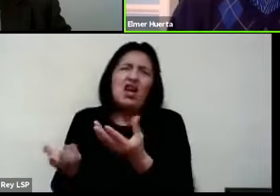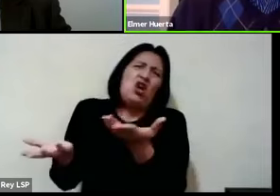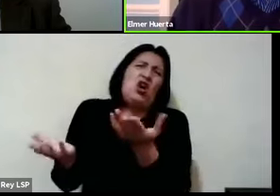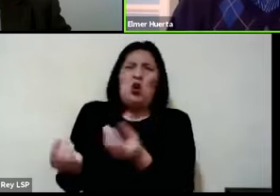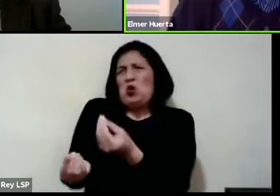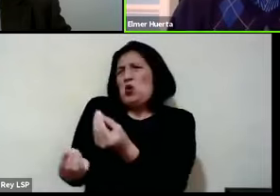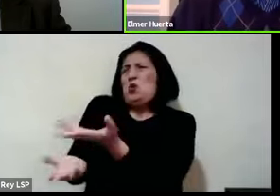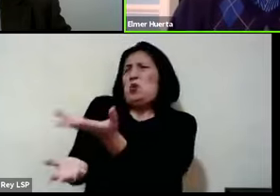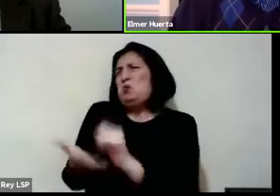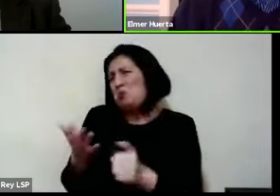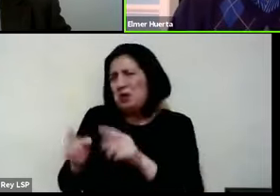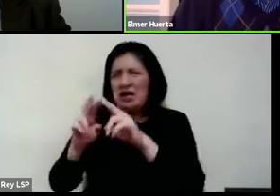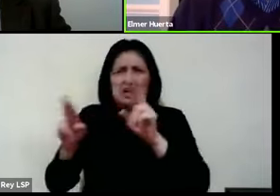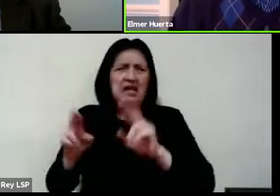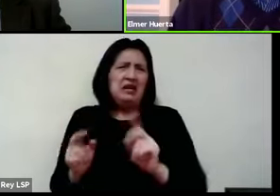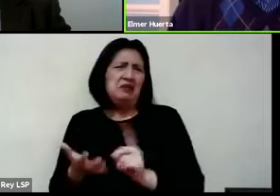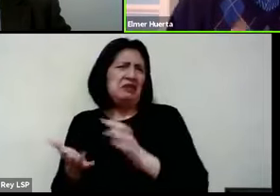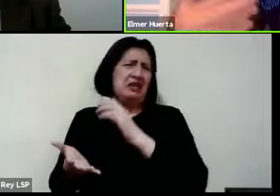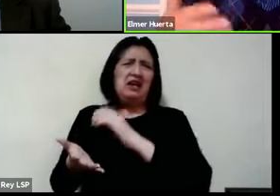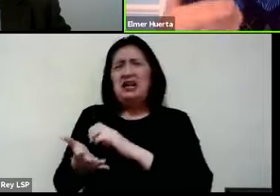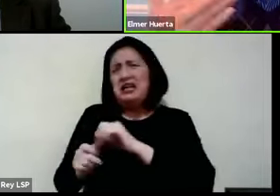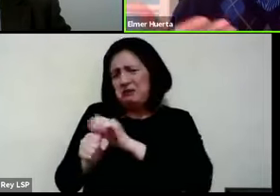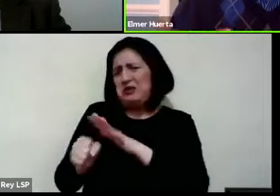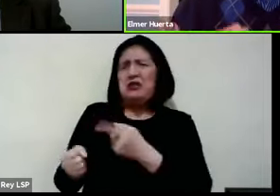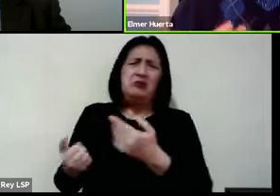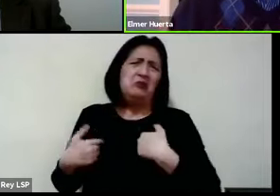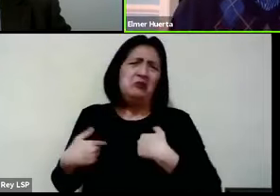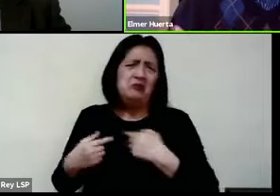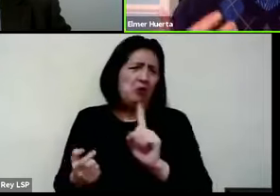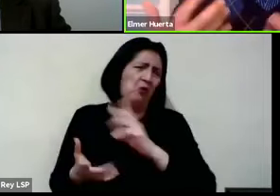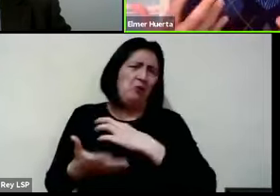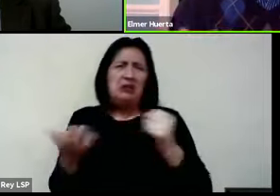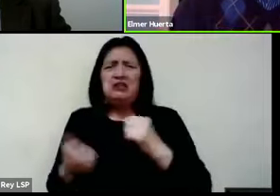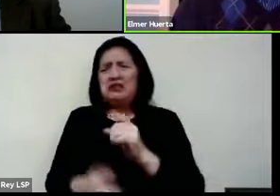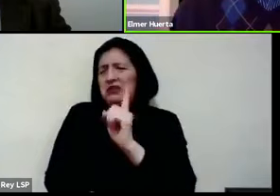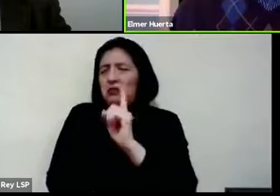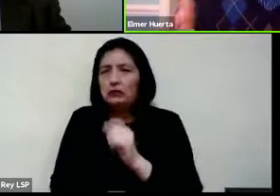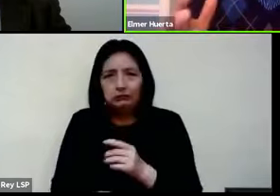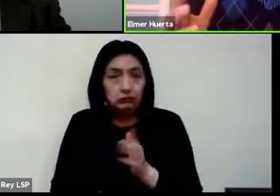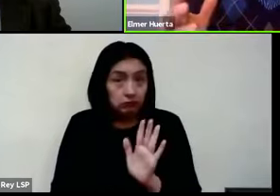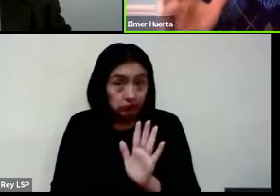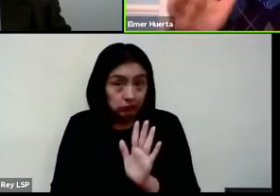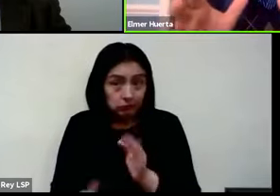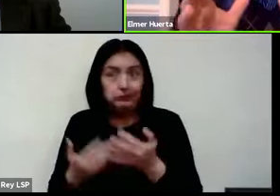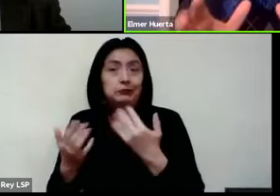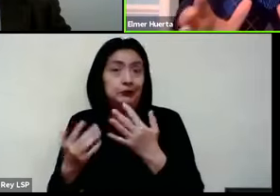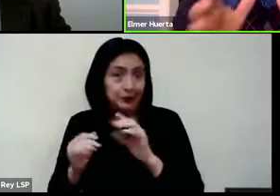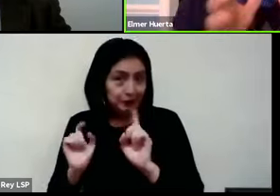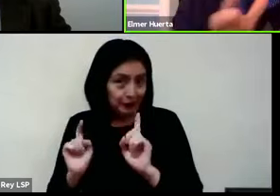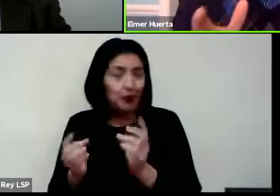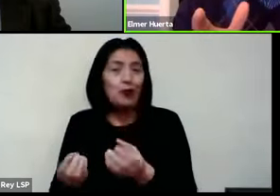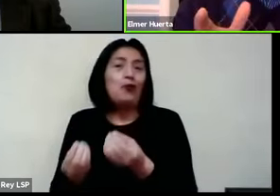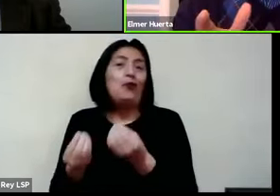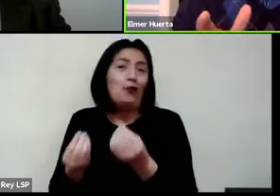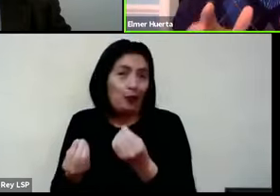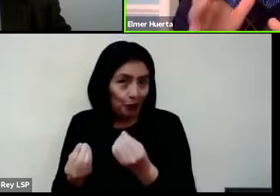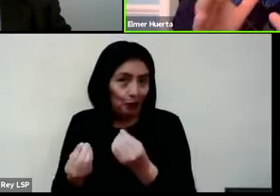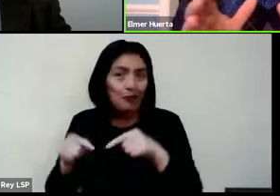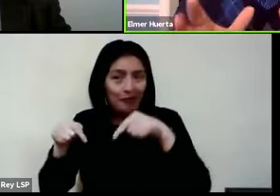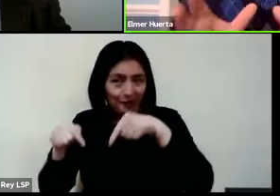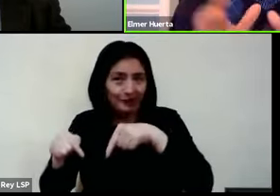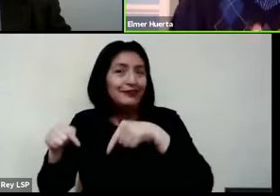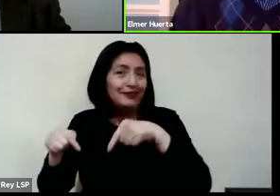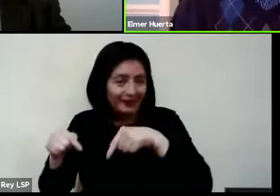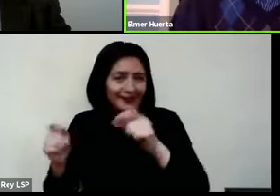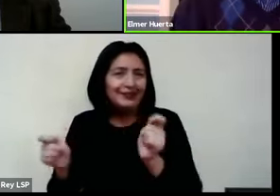este virus? A mí no me lo quita nadie. Y de eso vamos a hablar en un momento. ¿Cómo enfrentar estas fiestas